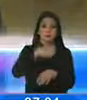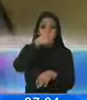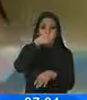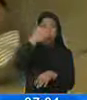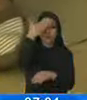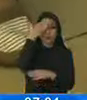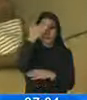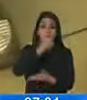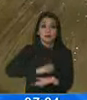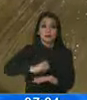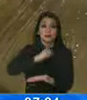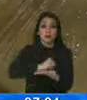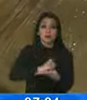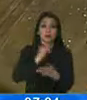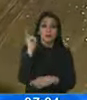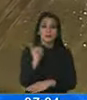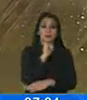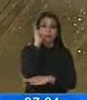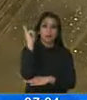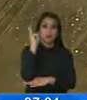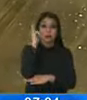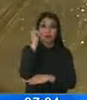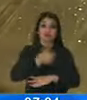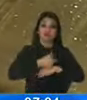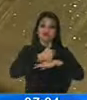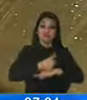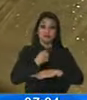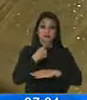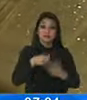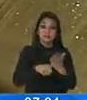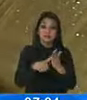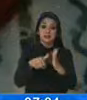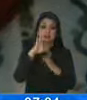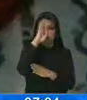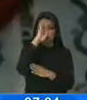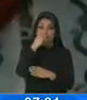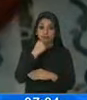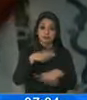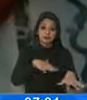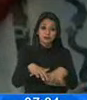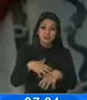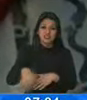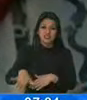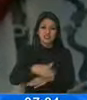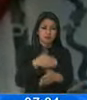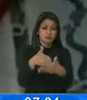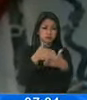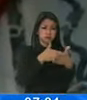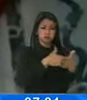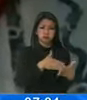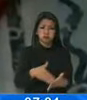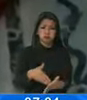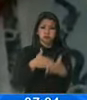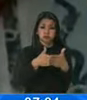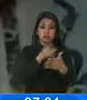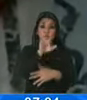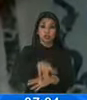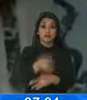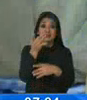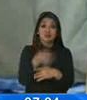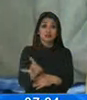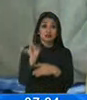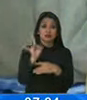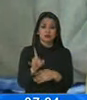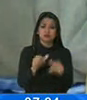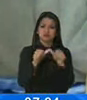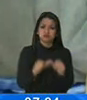los Áchilas, Azuay e Imbabura. Según las autoridades del Ministerio del Interior, las operaciones contra el crimen organizado este 2018